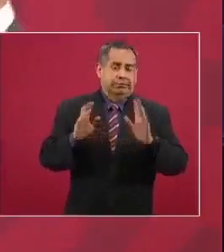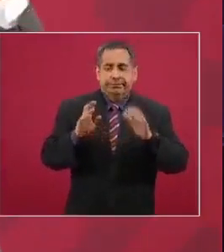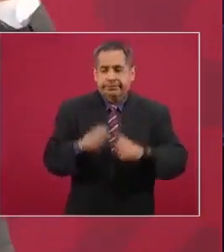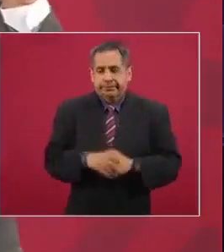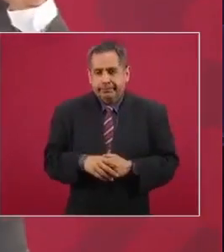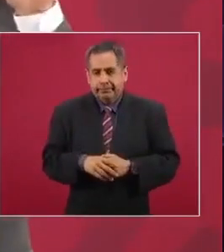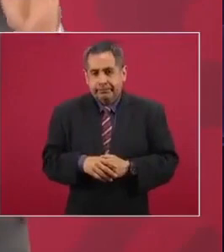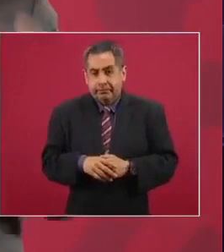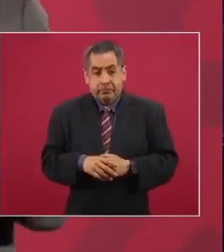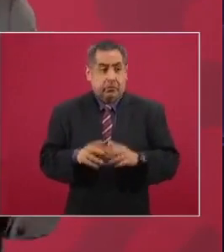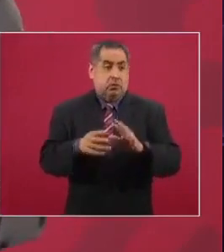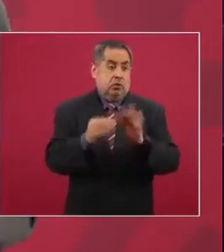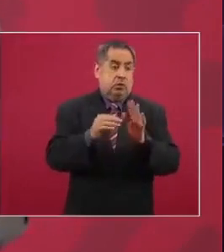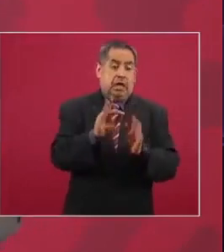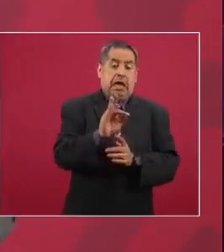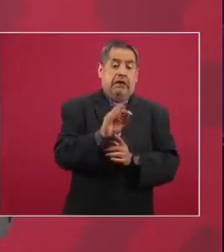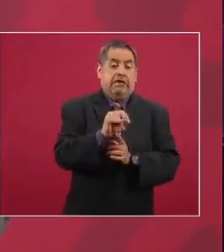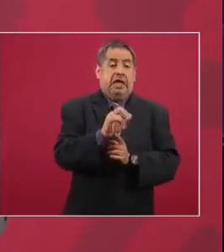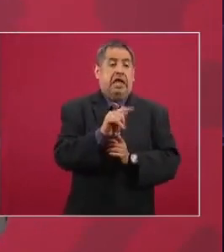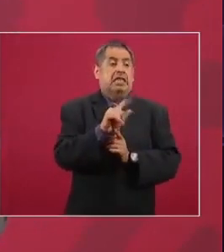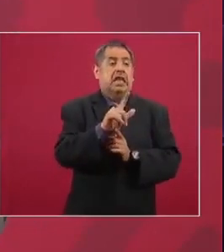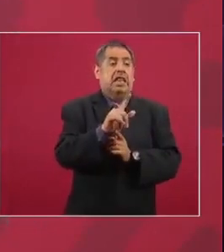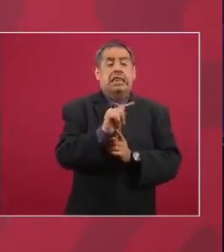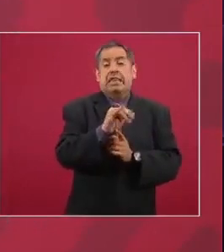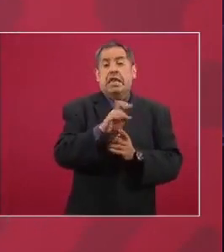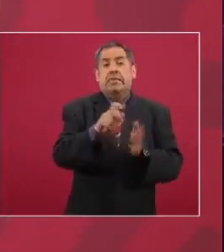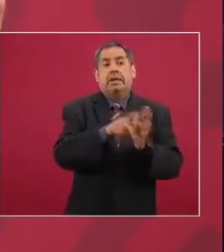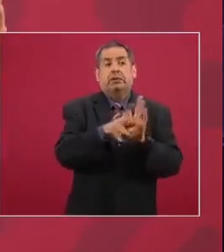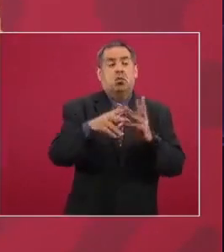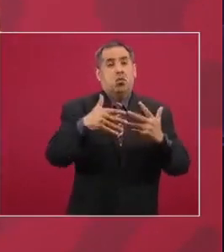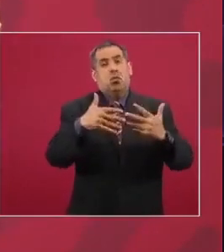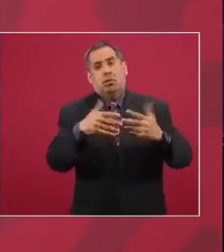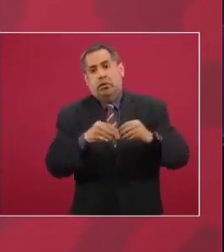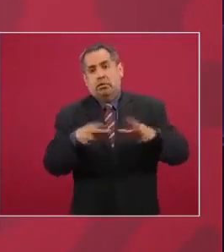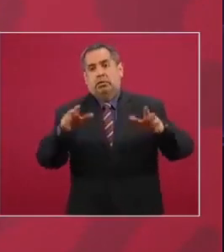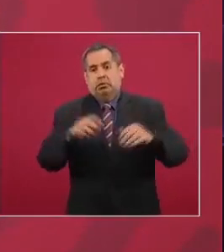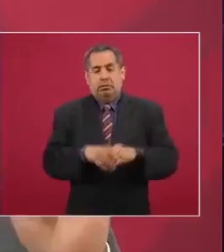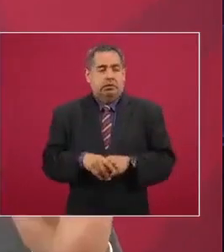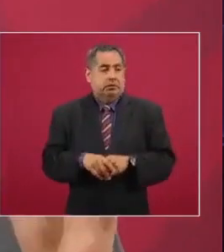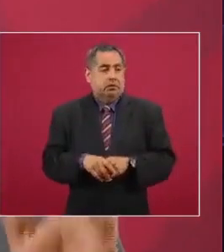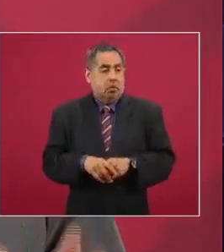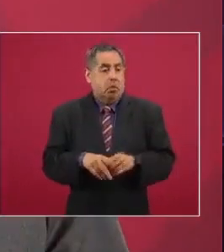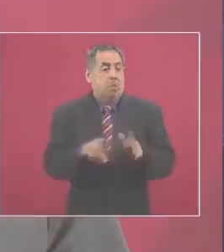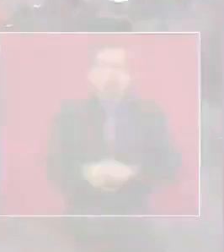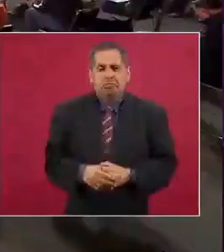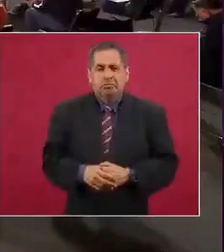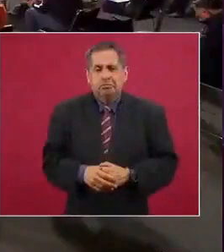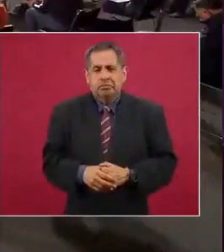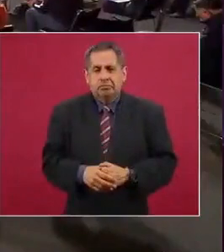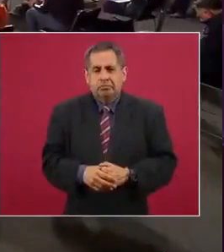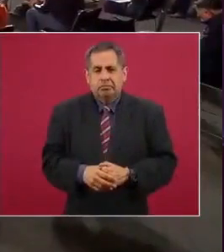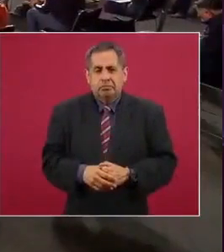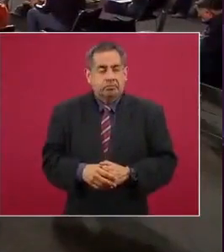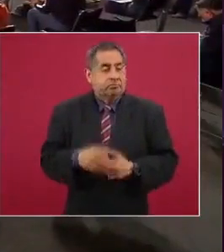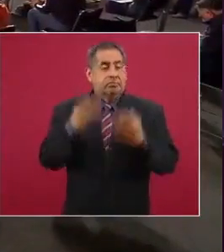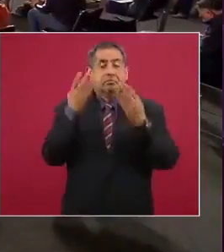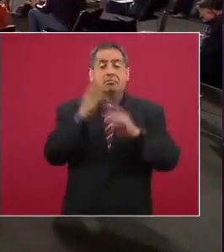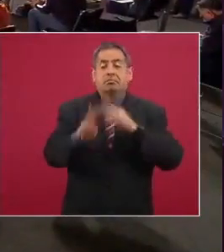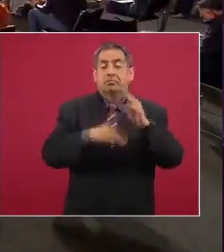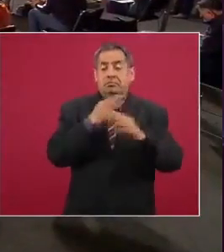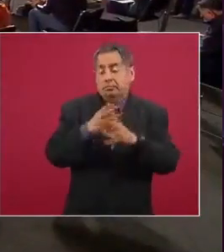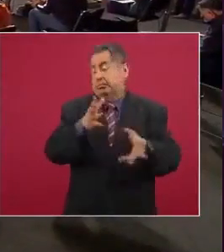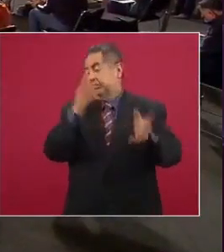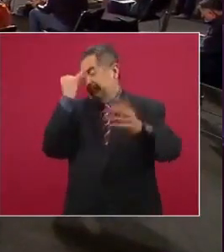el Financial Times. Ya salió en el Washington Post. También el Banco Mundial,